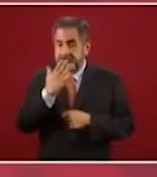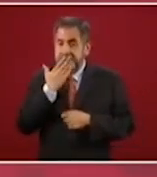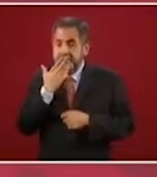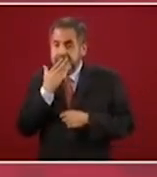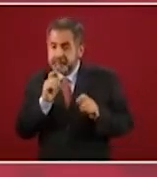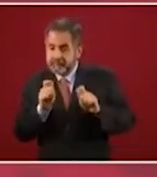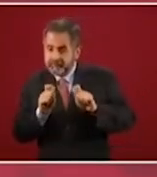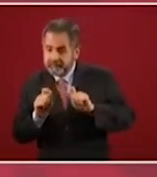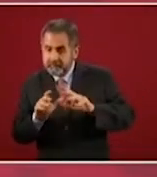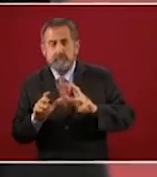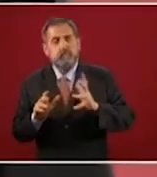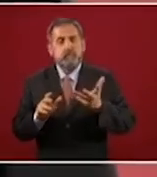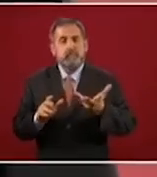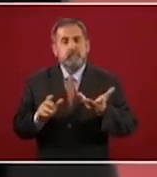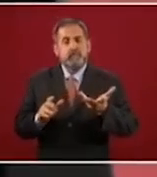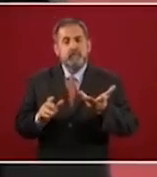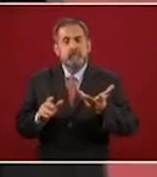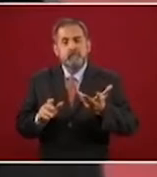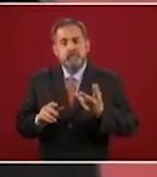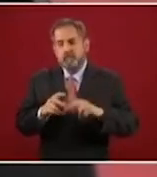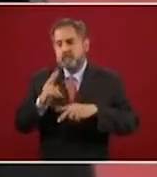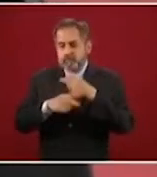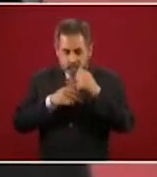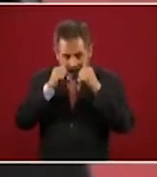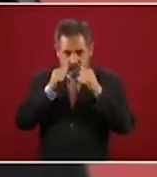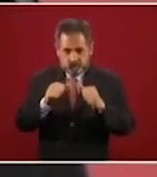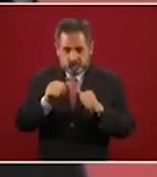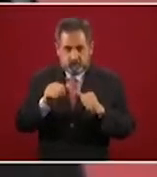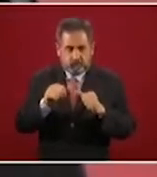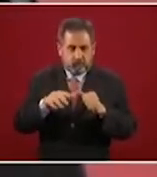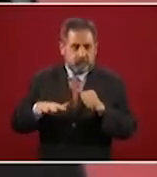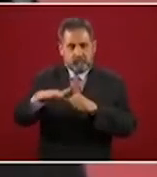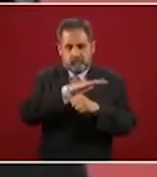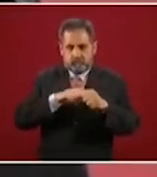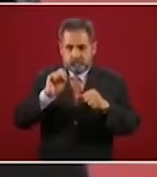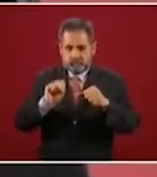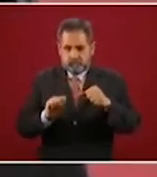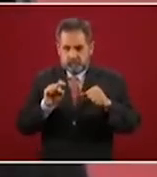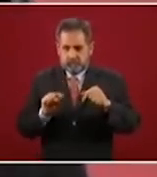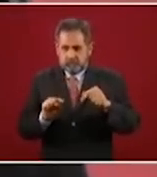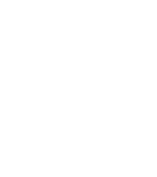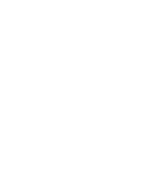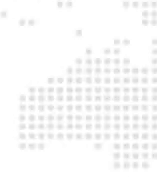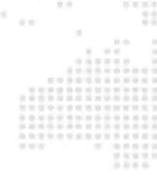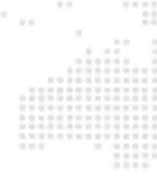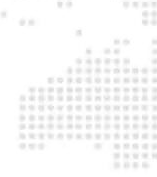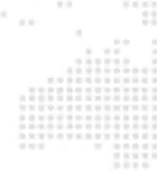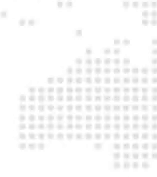atendiendo, básicamente, ¿no? Es lo que estamos haciendo en el caso de